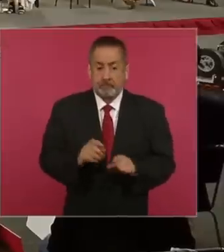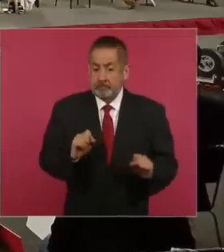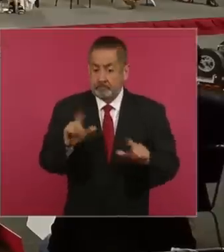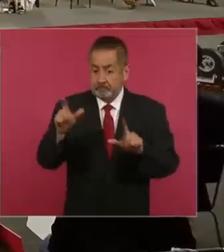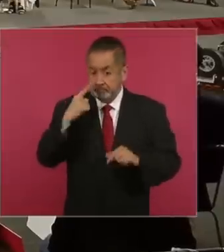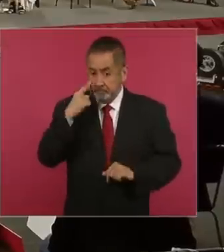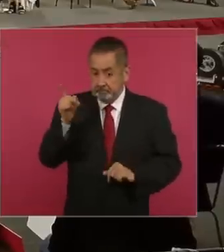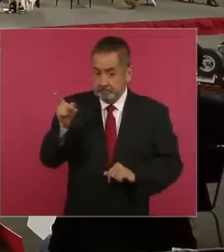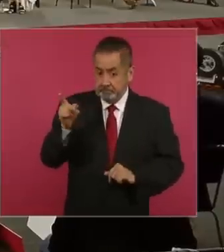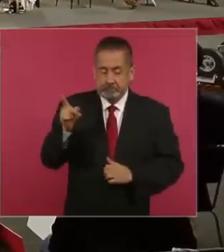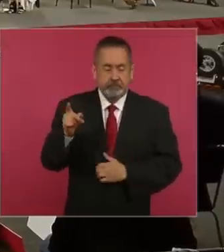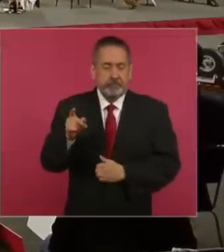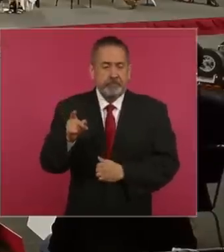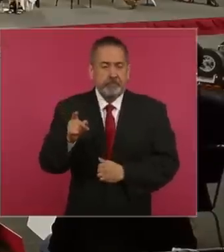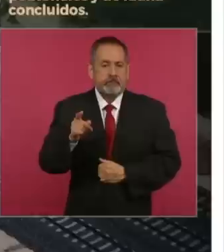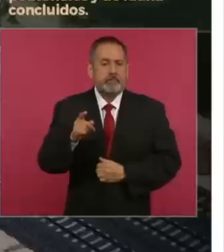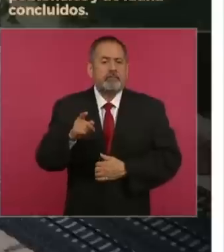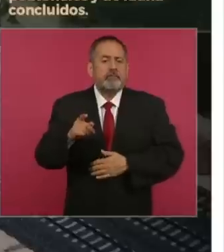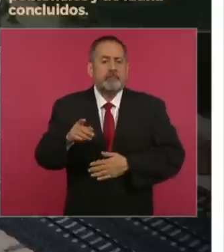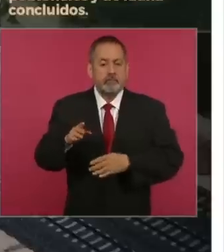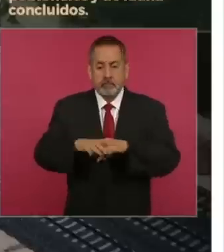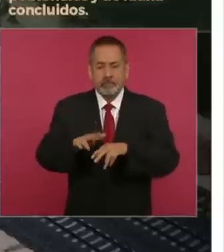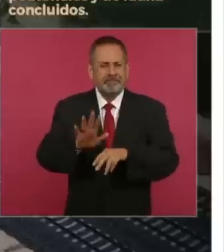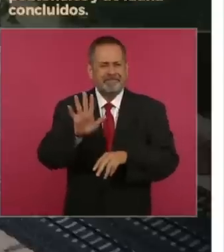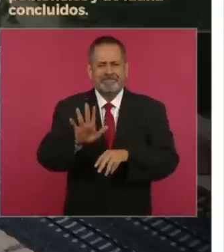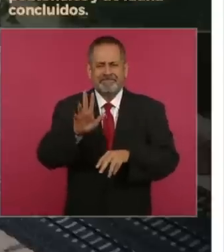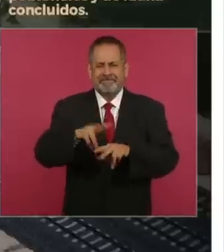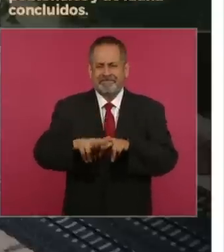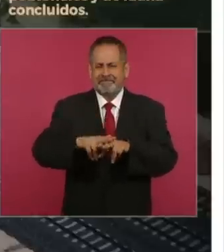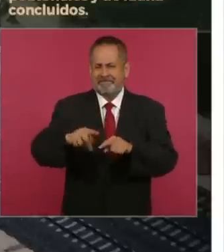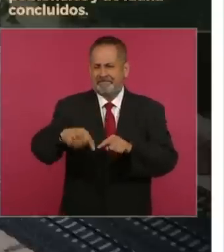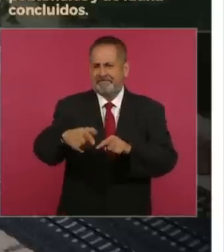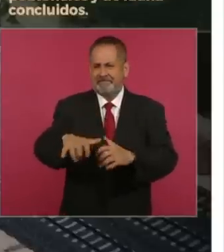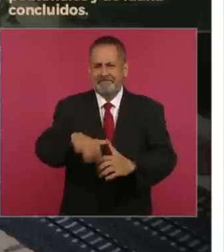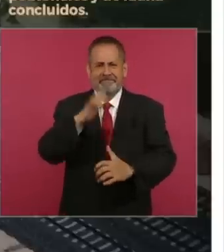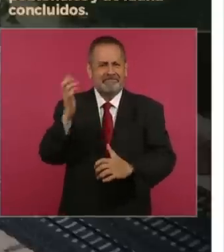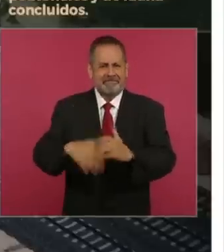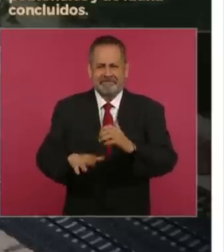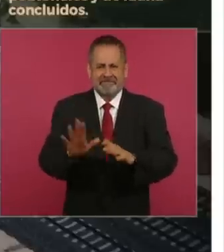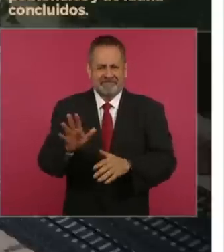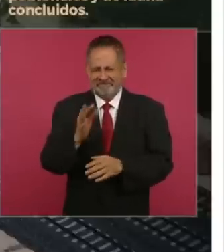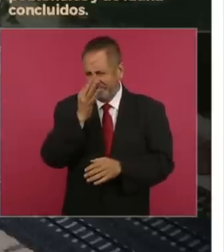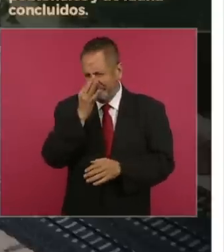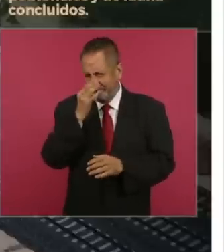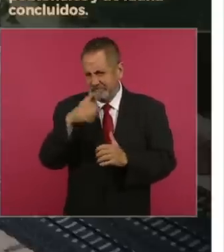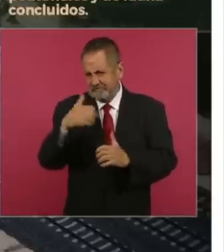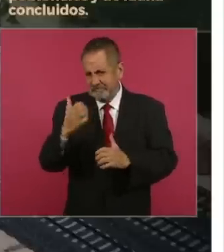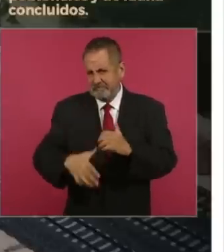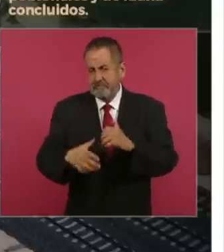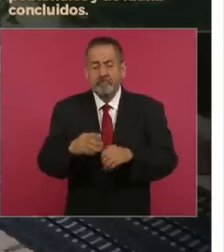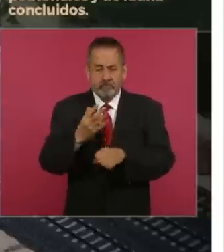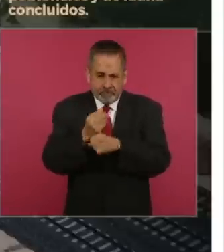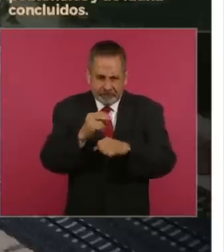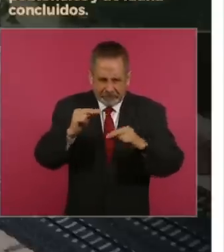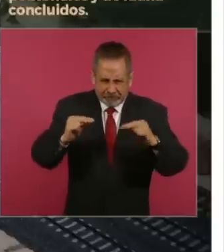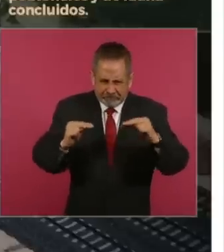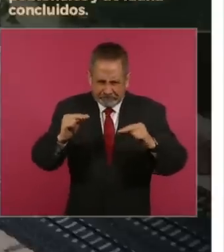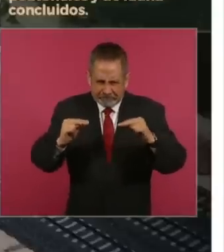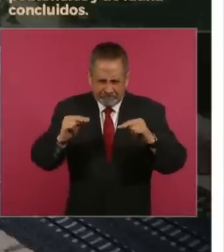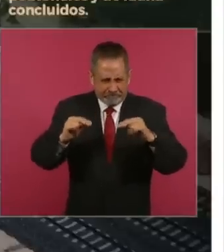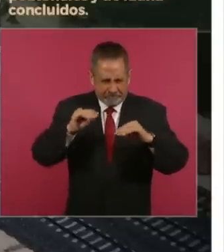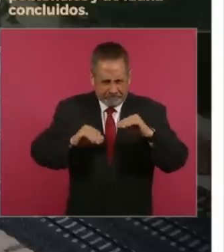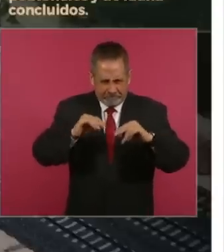avance es prácticamente, la vía está concluida al 100%, estamos haciendo algunos trabajos de nivelación Las